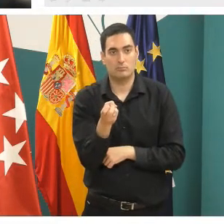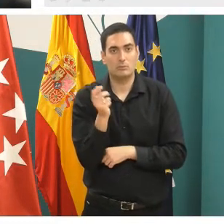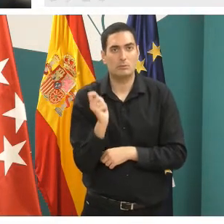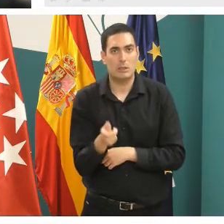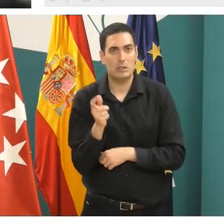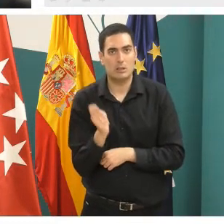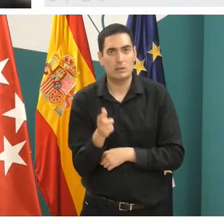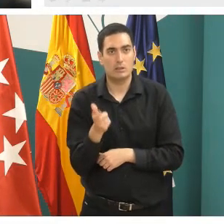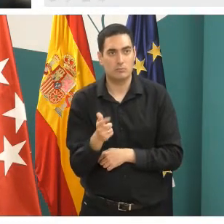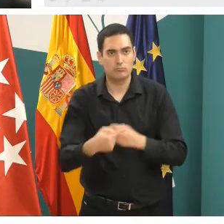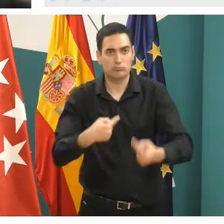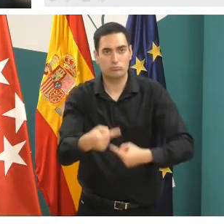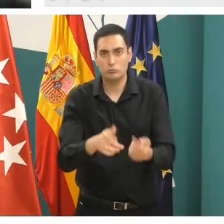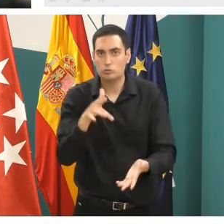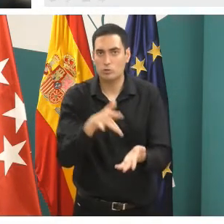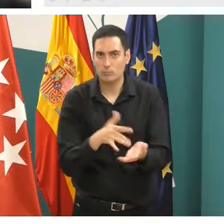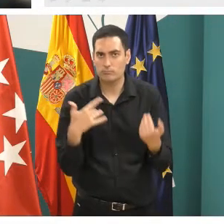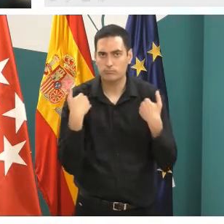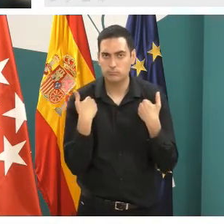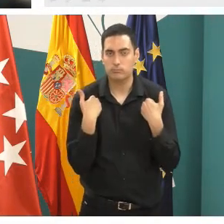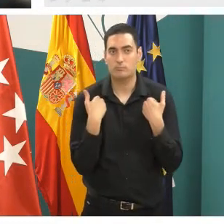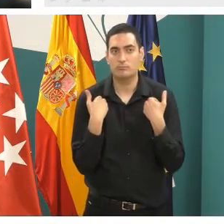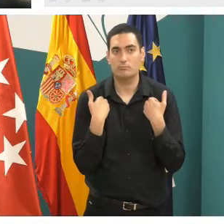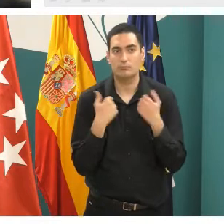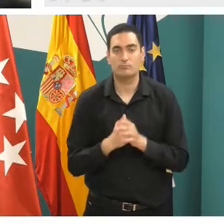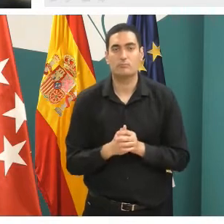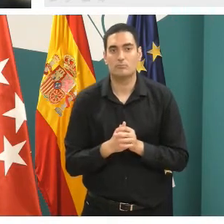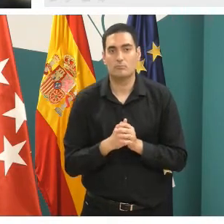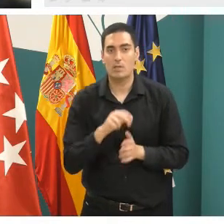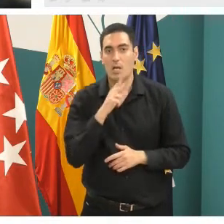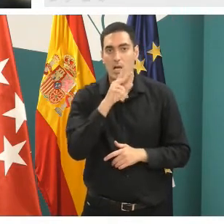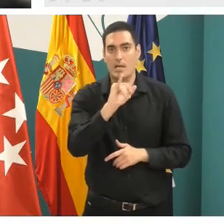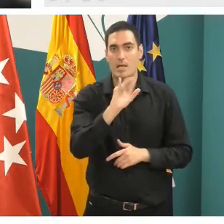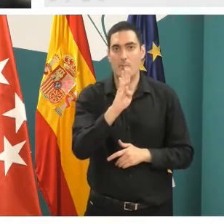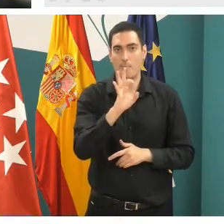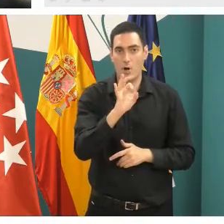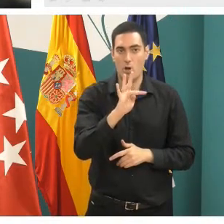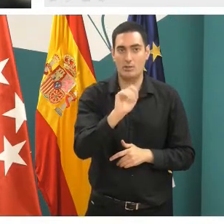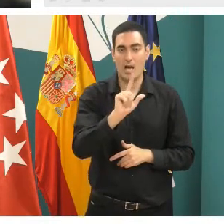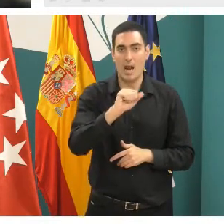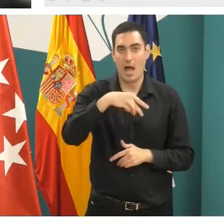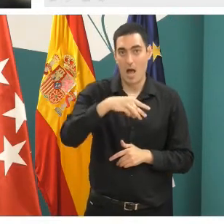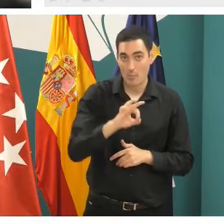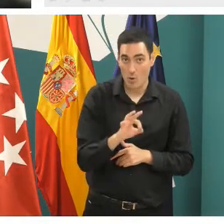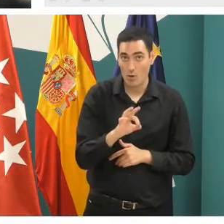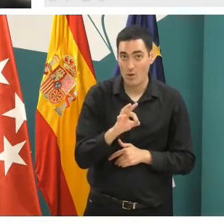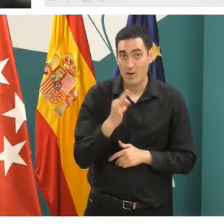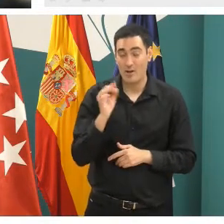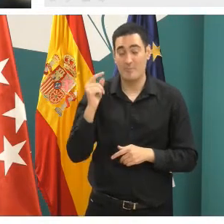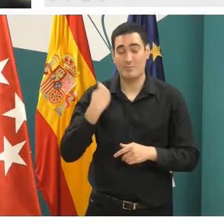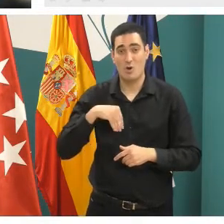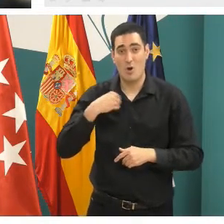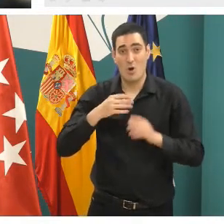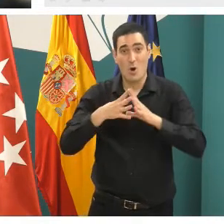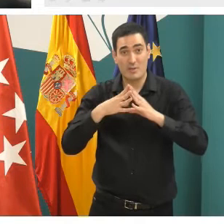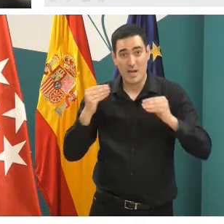Y si nosotros como psicólogos recordamos el eje hipotálamo, hipoficiario, medular que estudiamos siempre en la facultad, que se activa y se